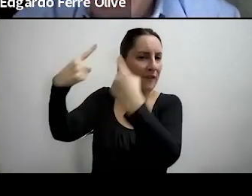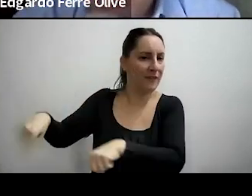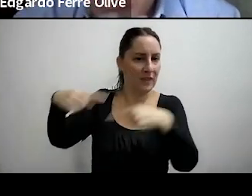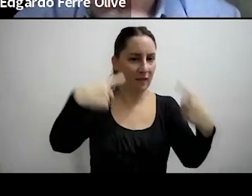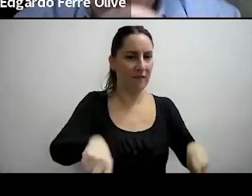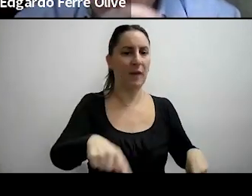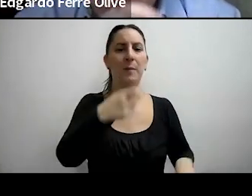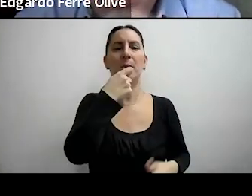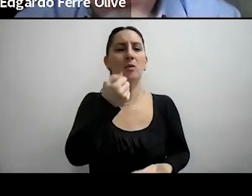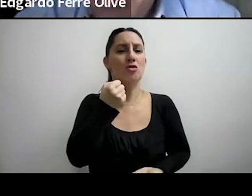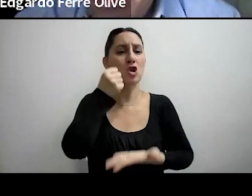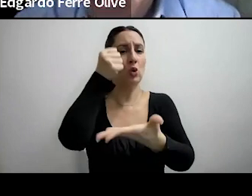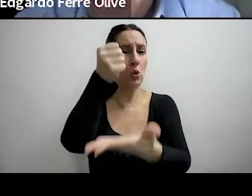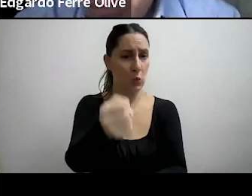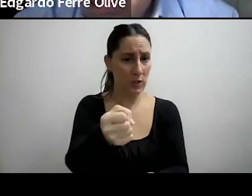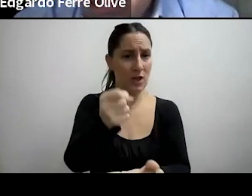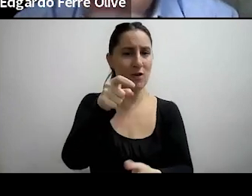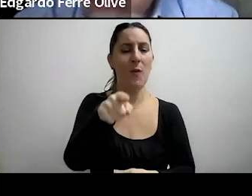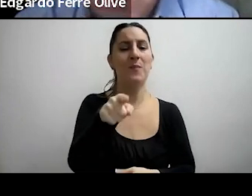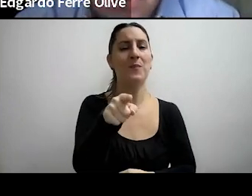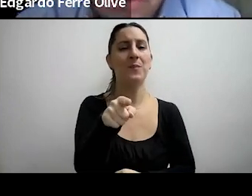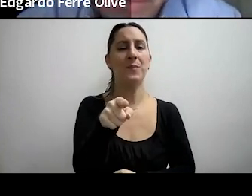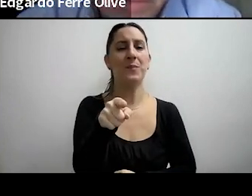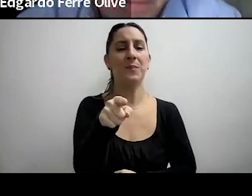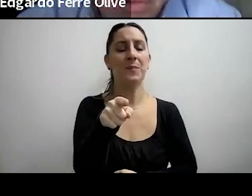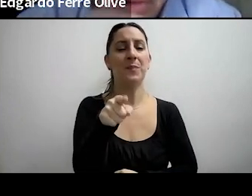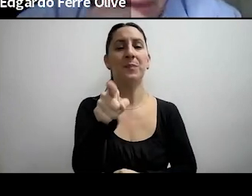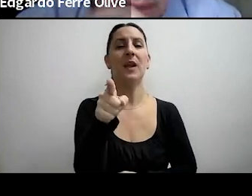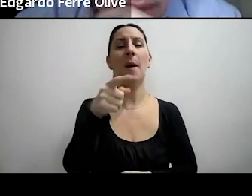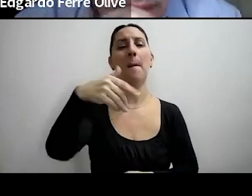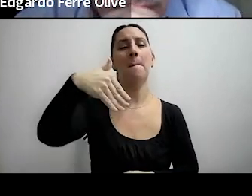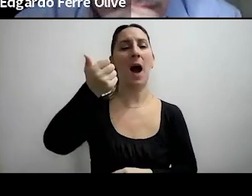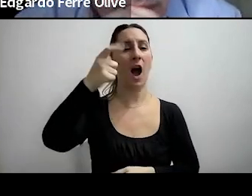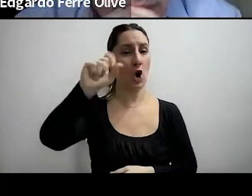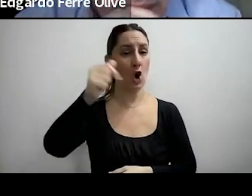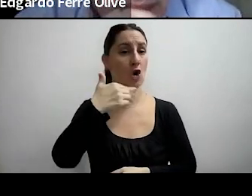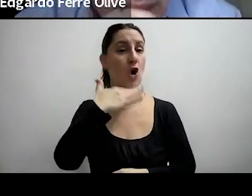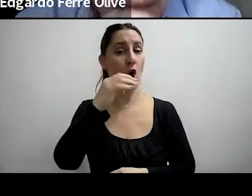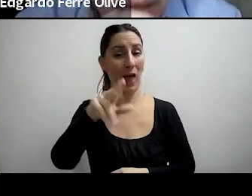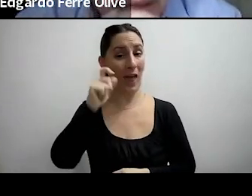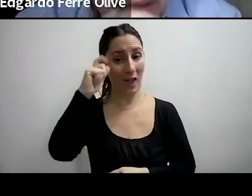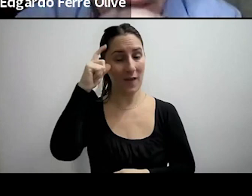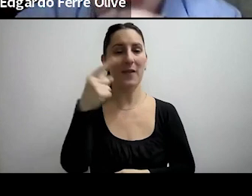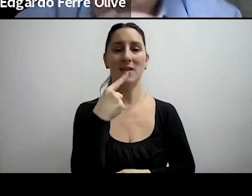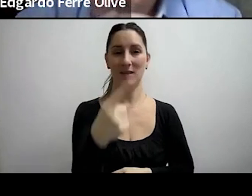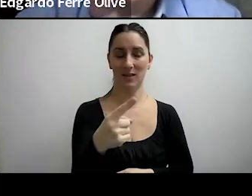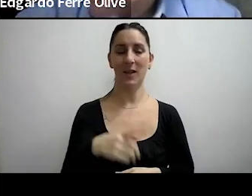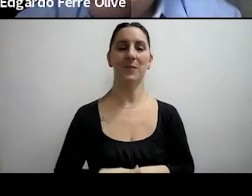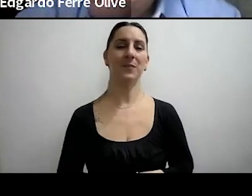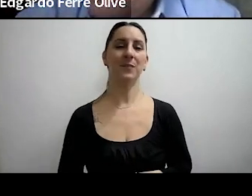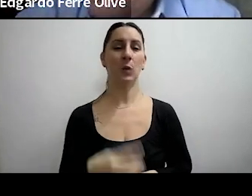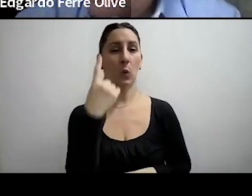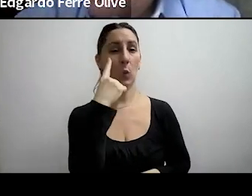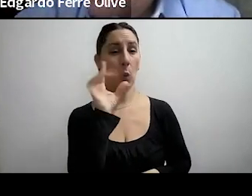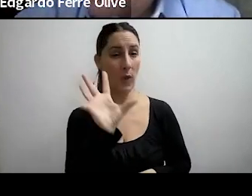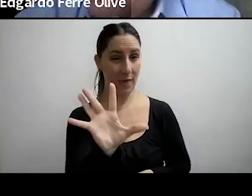había dicho, acá lo que hay que tener en cuenta, lo decía un tratadista argentino, Jorge Macón, ¿qué indicaba él? Que hay que tener cuidado con esto que yo les